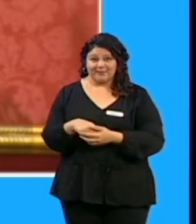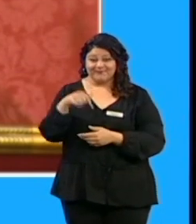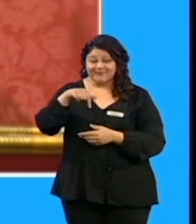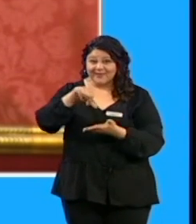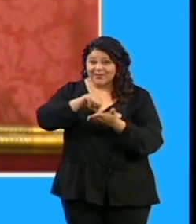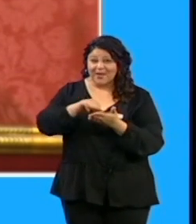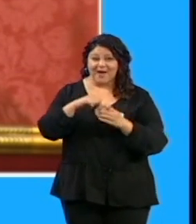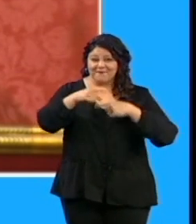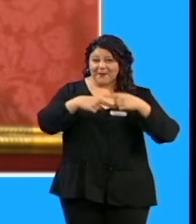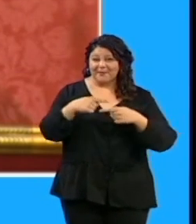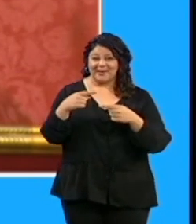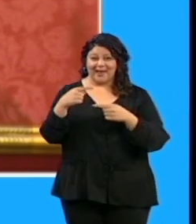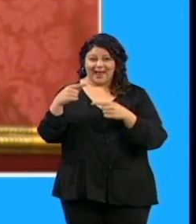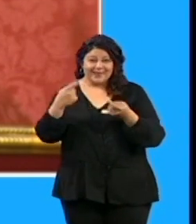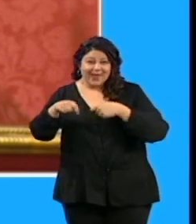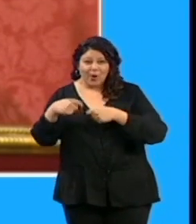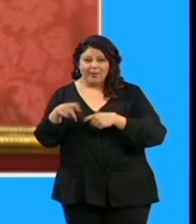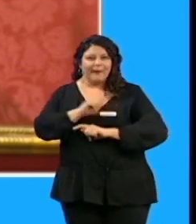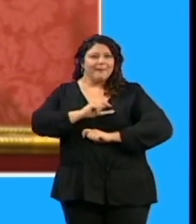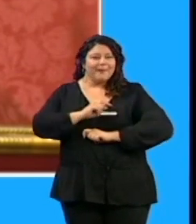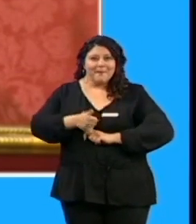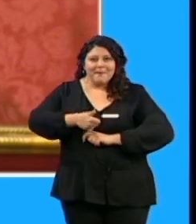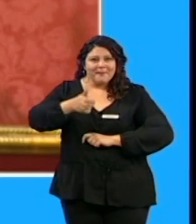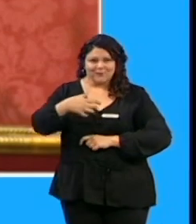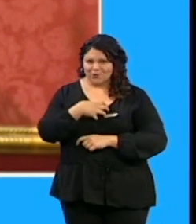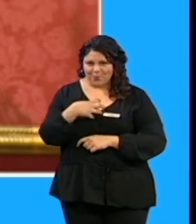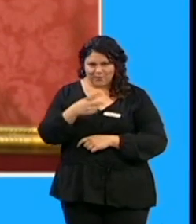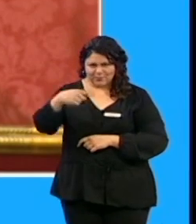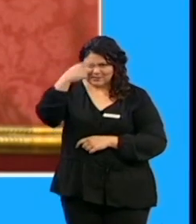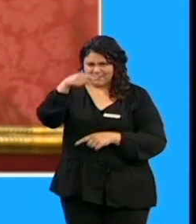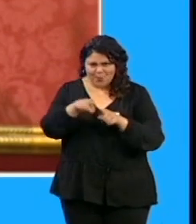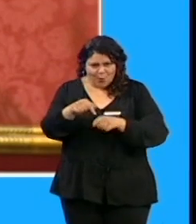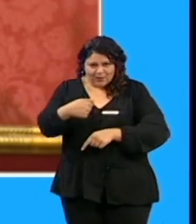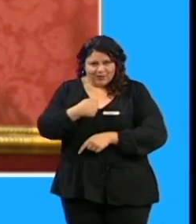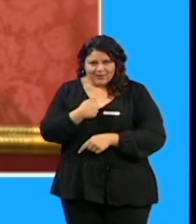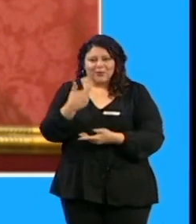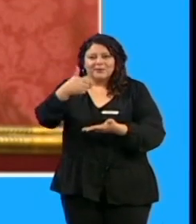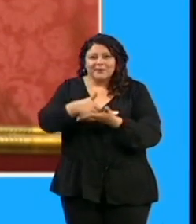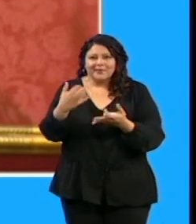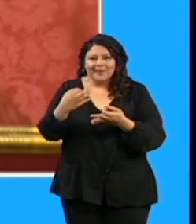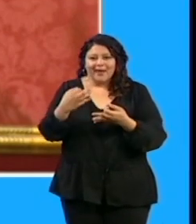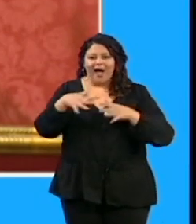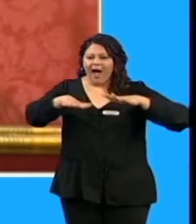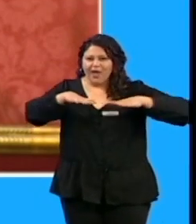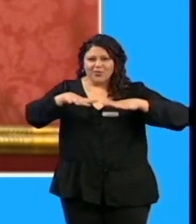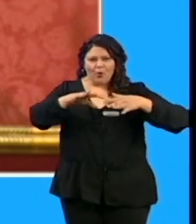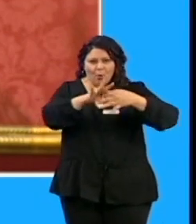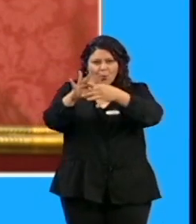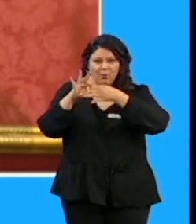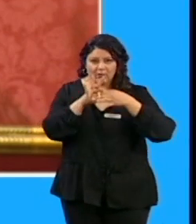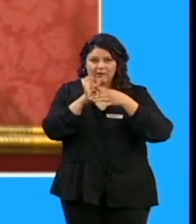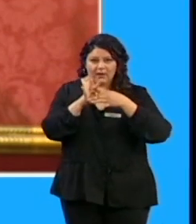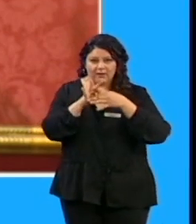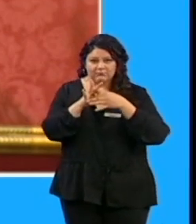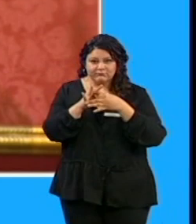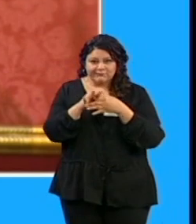pueden esperar ni un minuto más. Y saben como yo, que nos están pidiendo unidad de acción, ser una sola